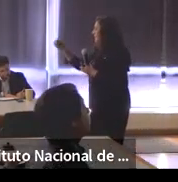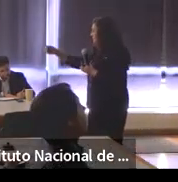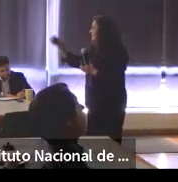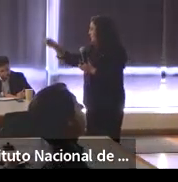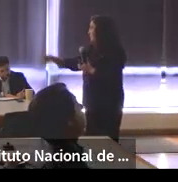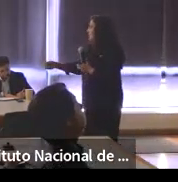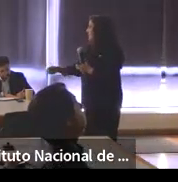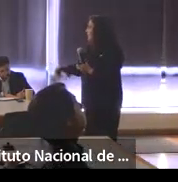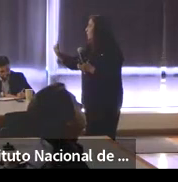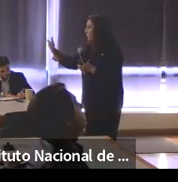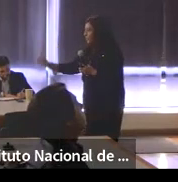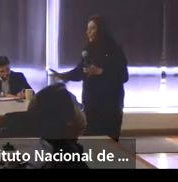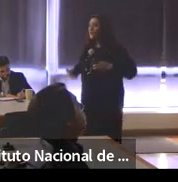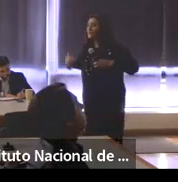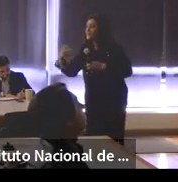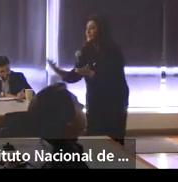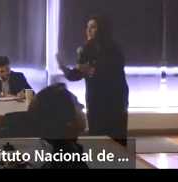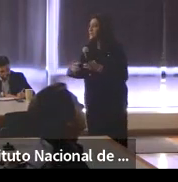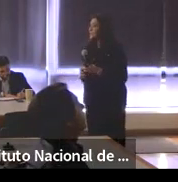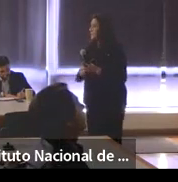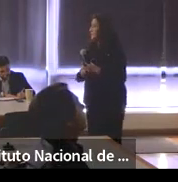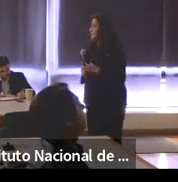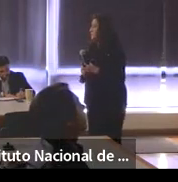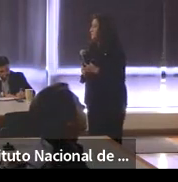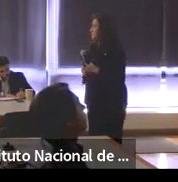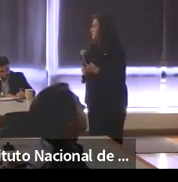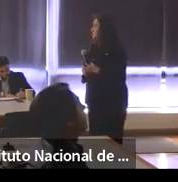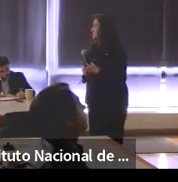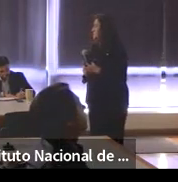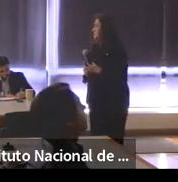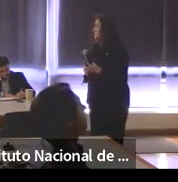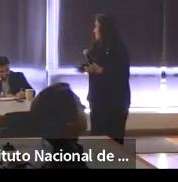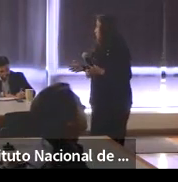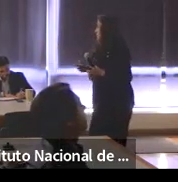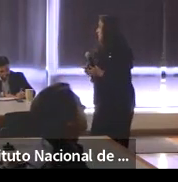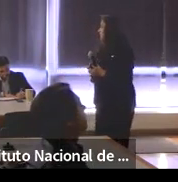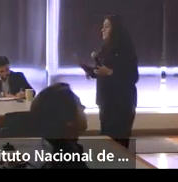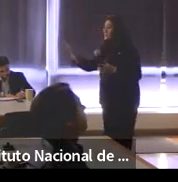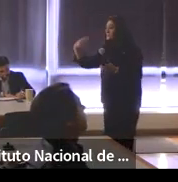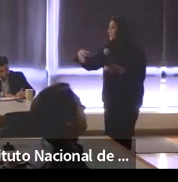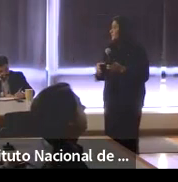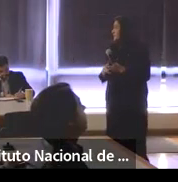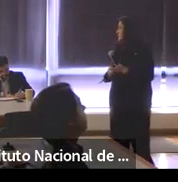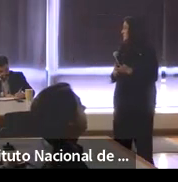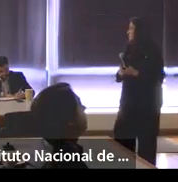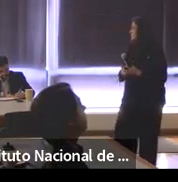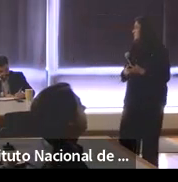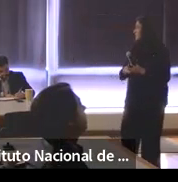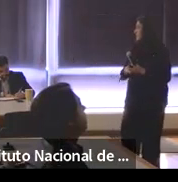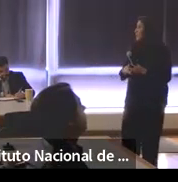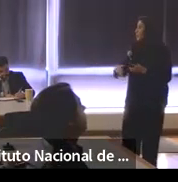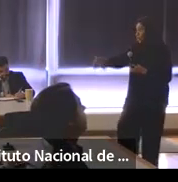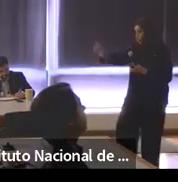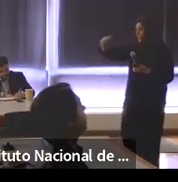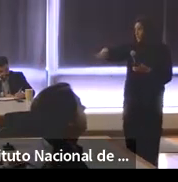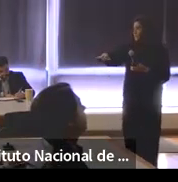básicamente como enfrentarnos al conflicto no es parte de nuestra formación